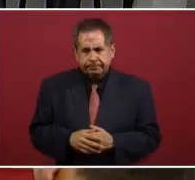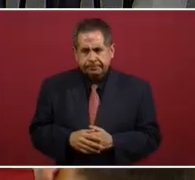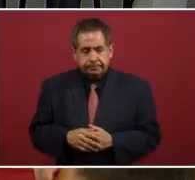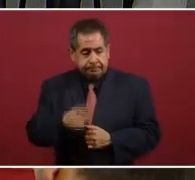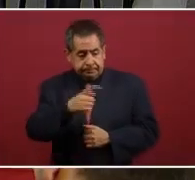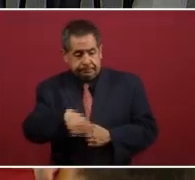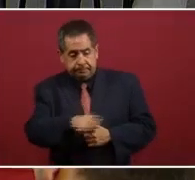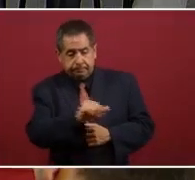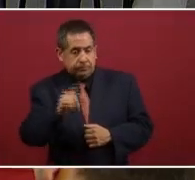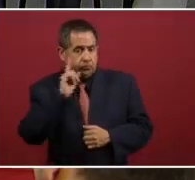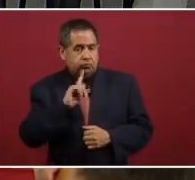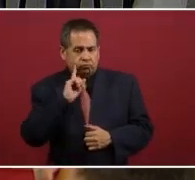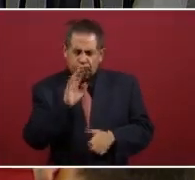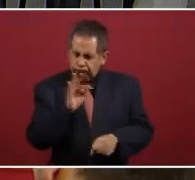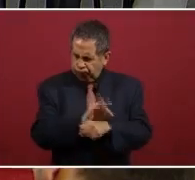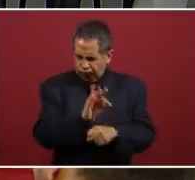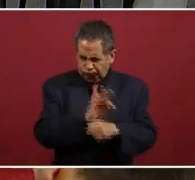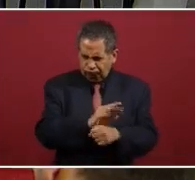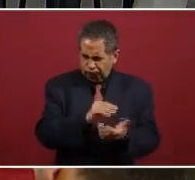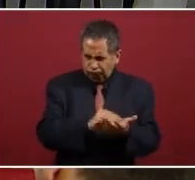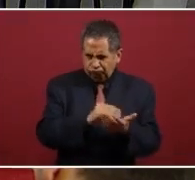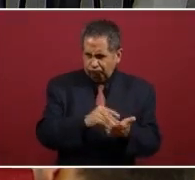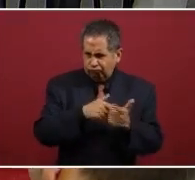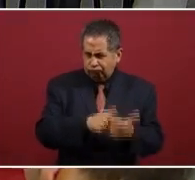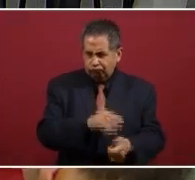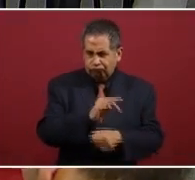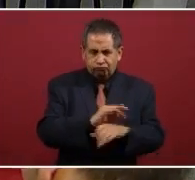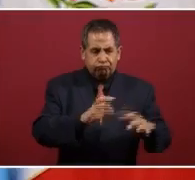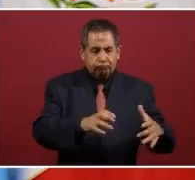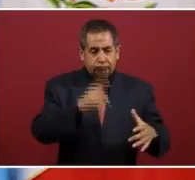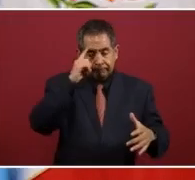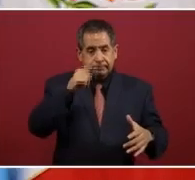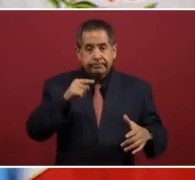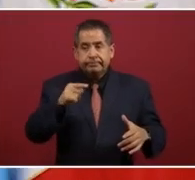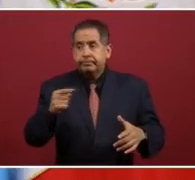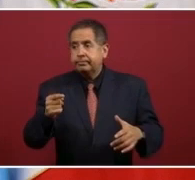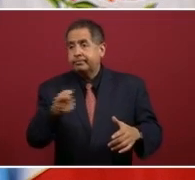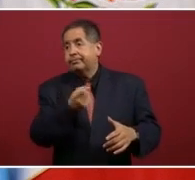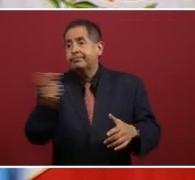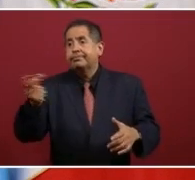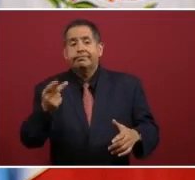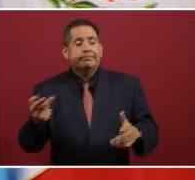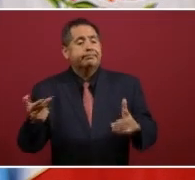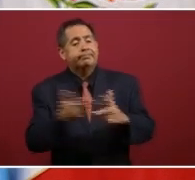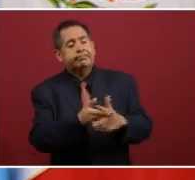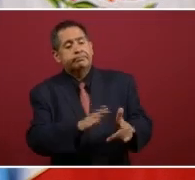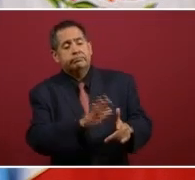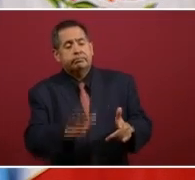protegiendo a las mujeres, de evitar homicidios a mujeres,